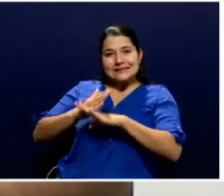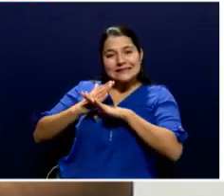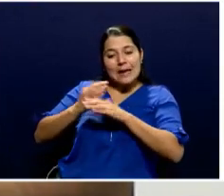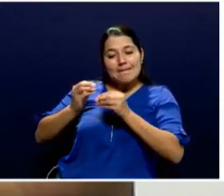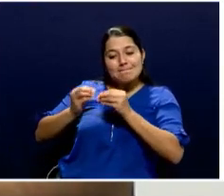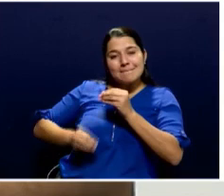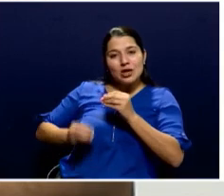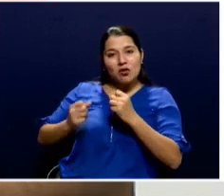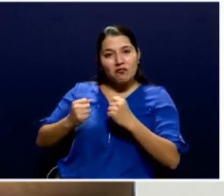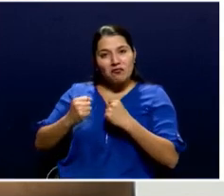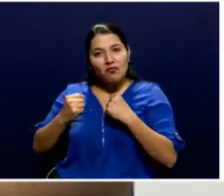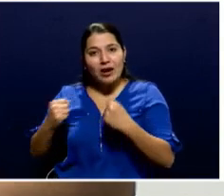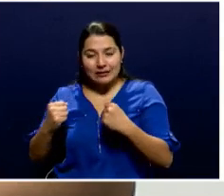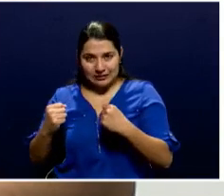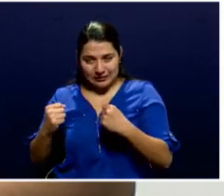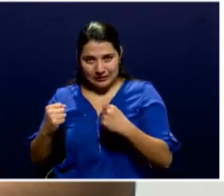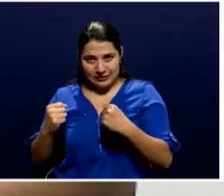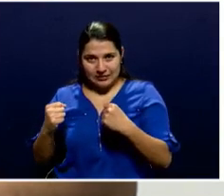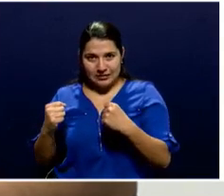menos